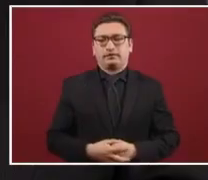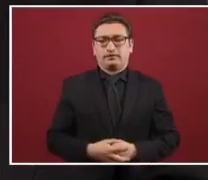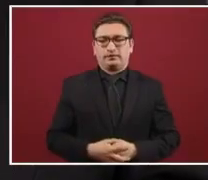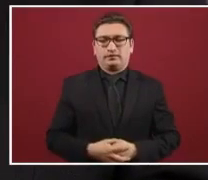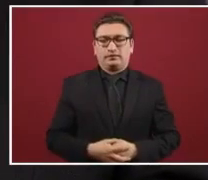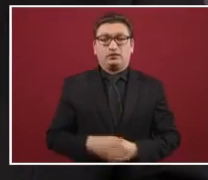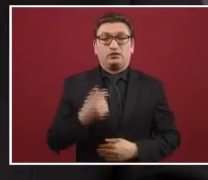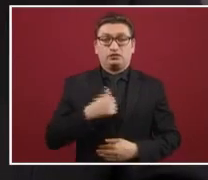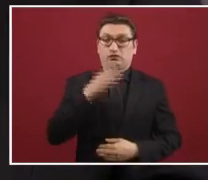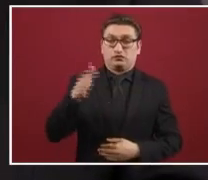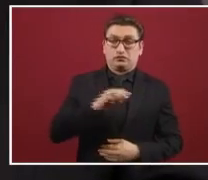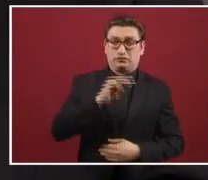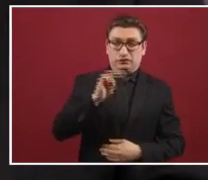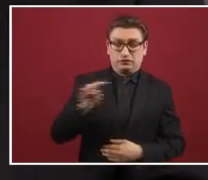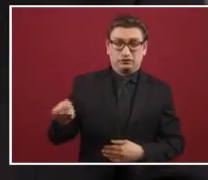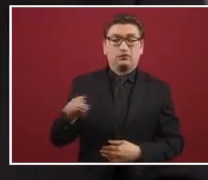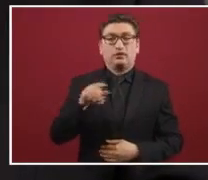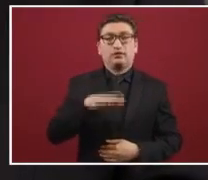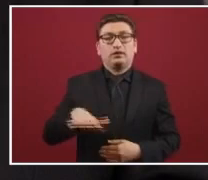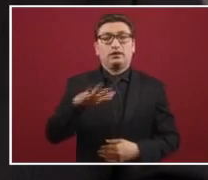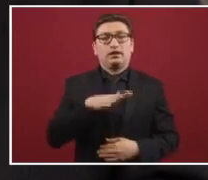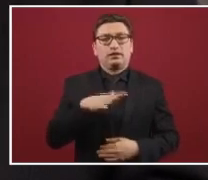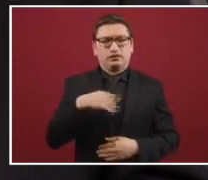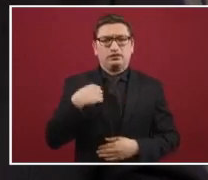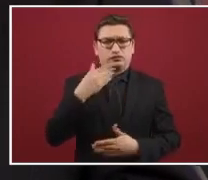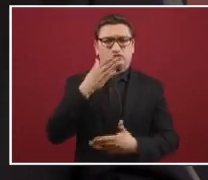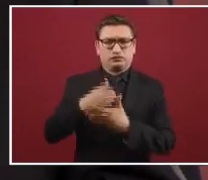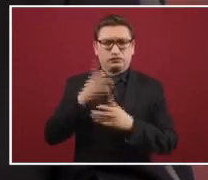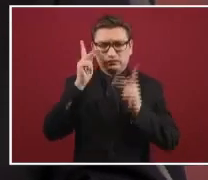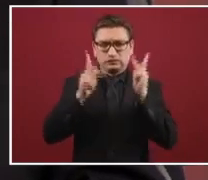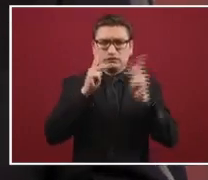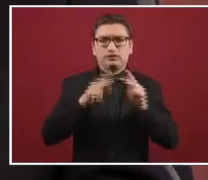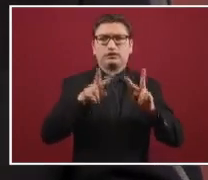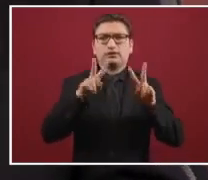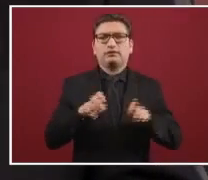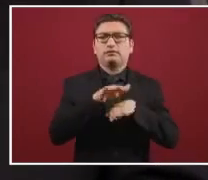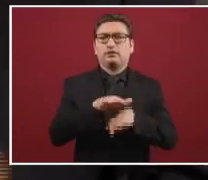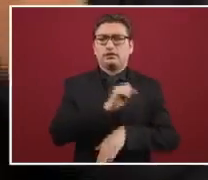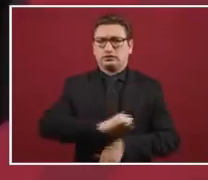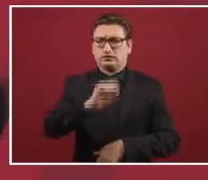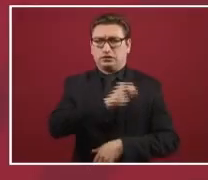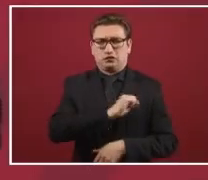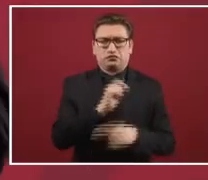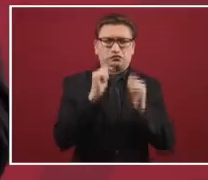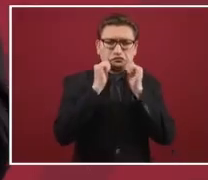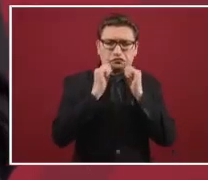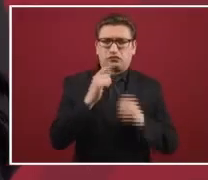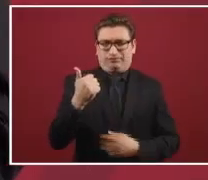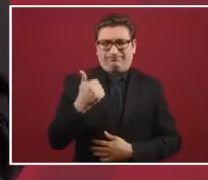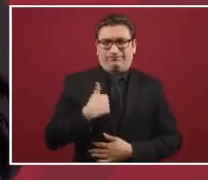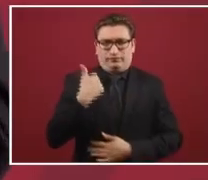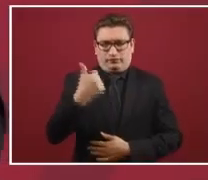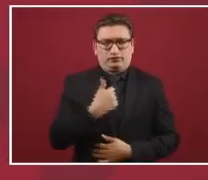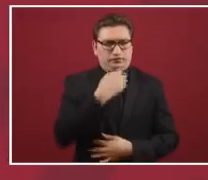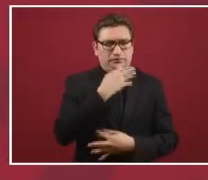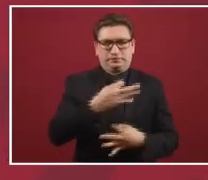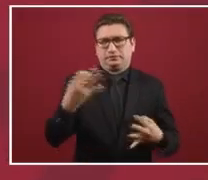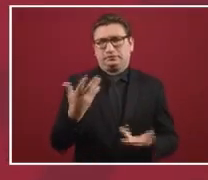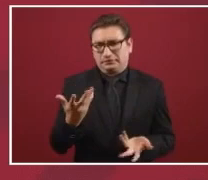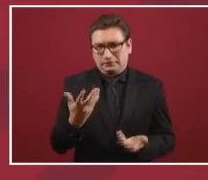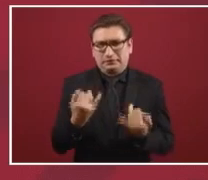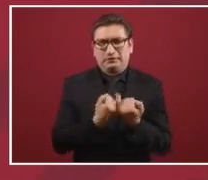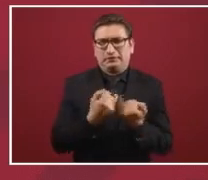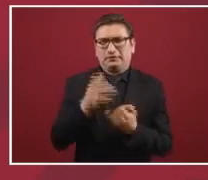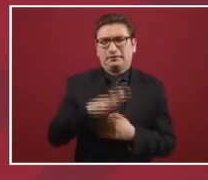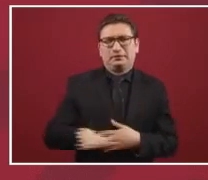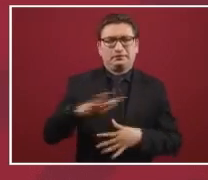Michoacán, aunque voy a una gira que tiene que ver con la salud, pues aprovecho para decirles a